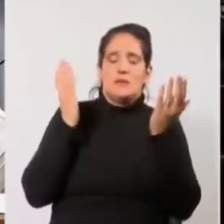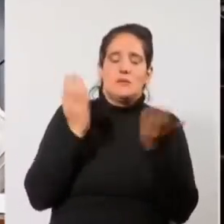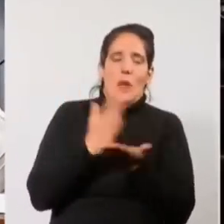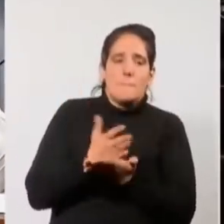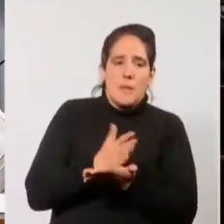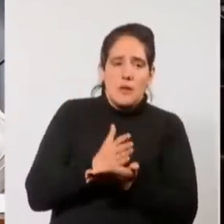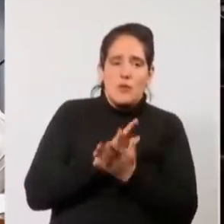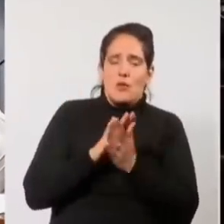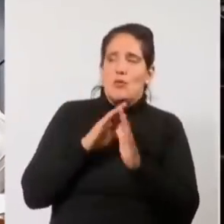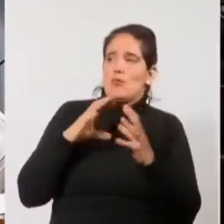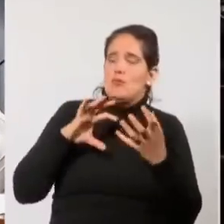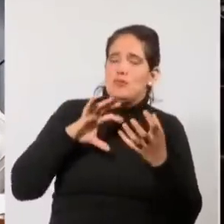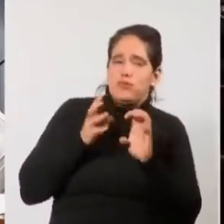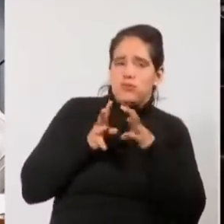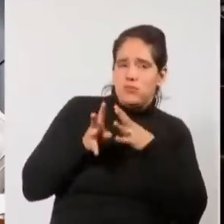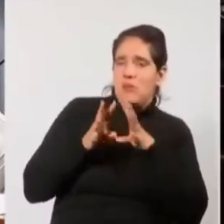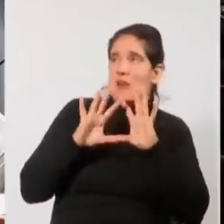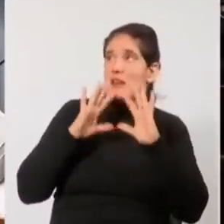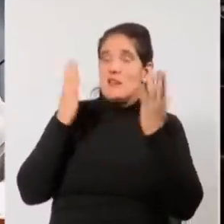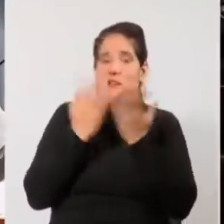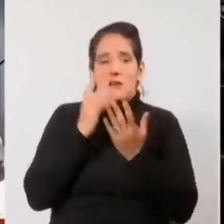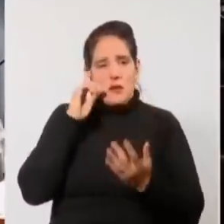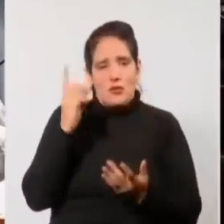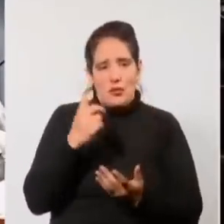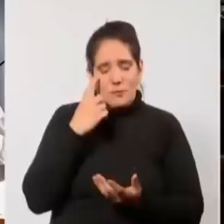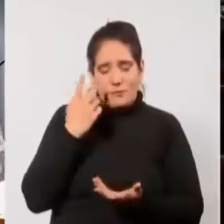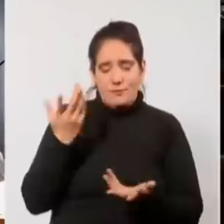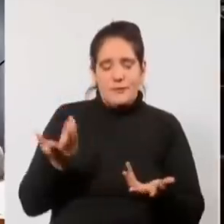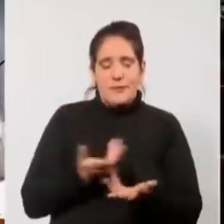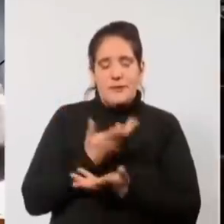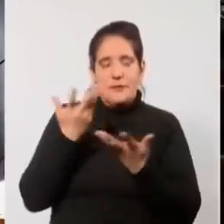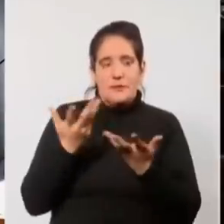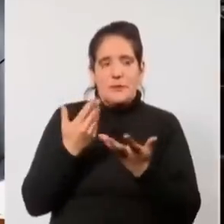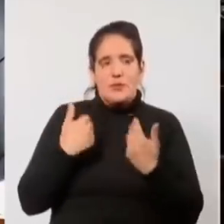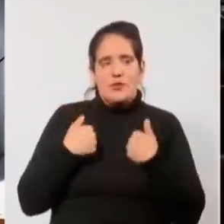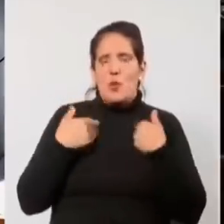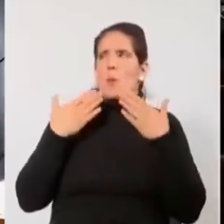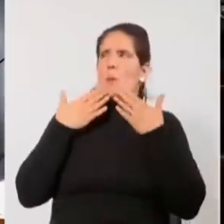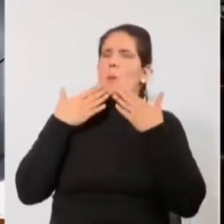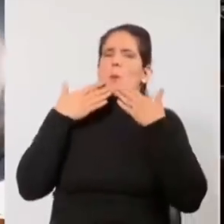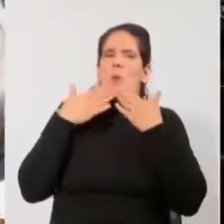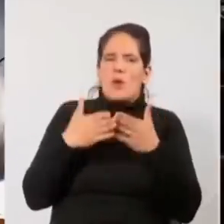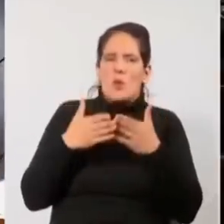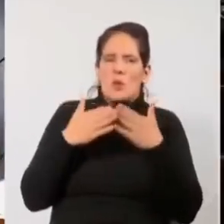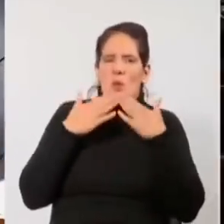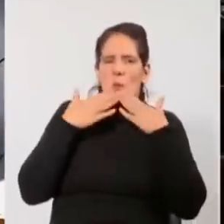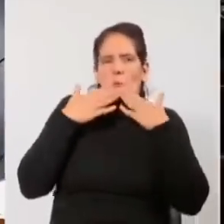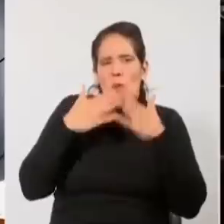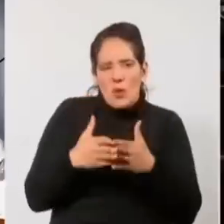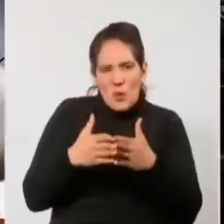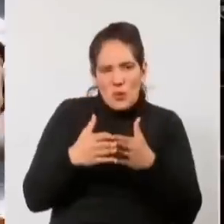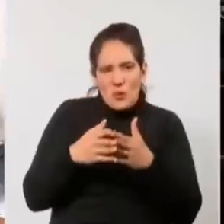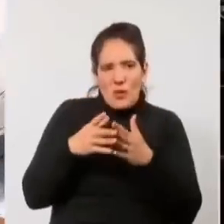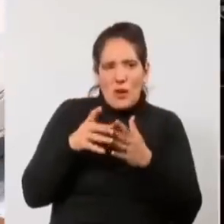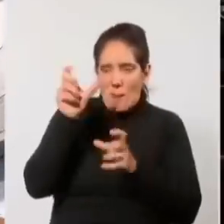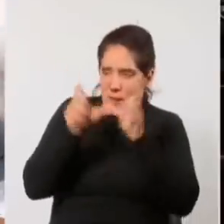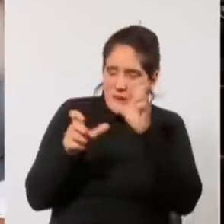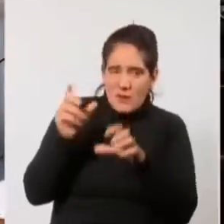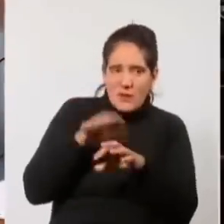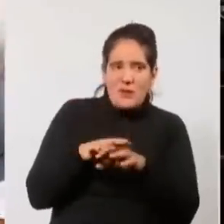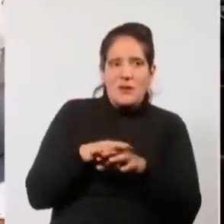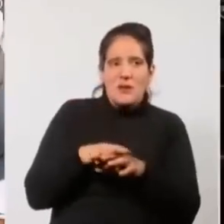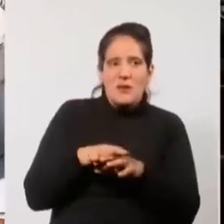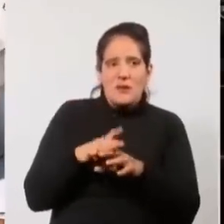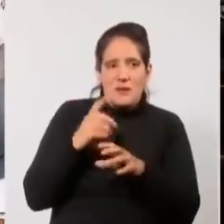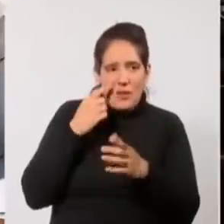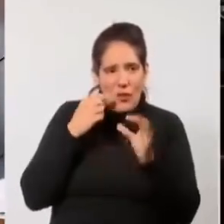internacional. Entonces, yo realmente les pregunto a los que llamaron a esta sesión si